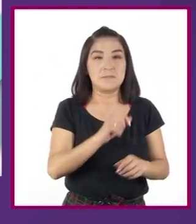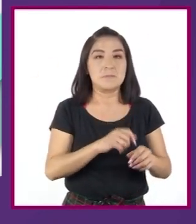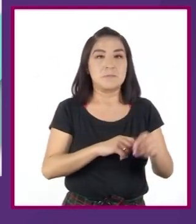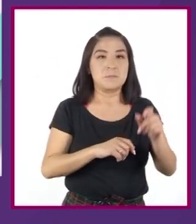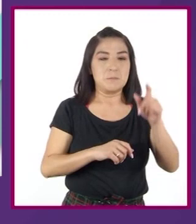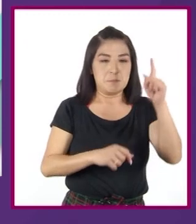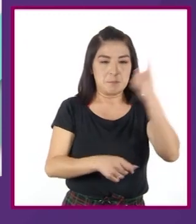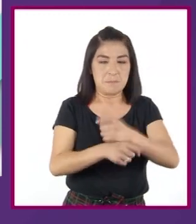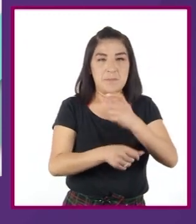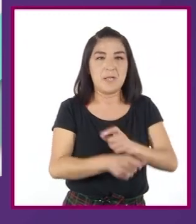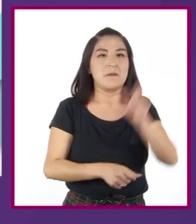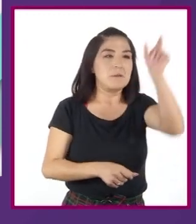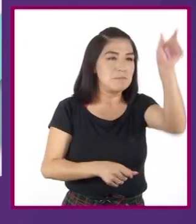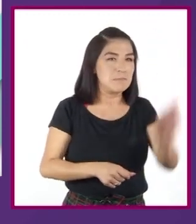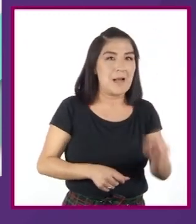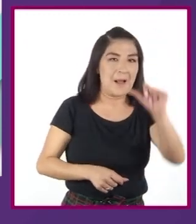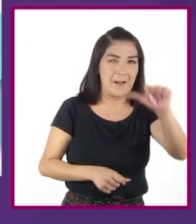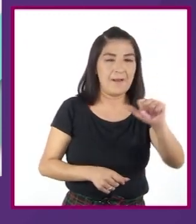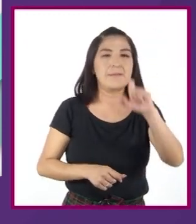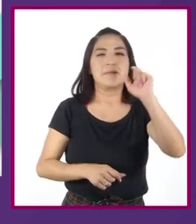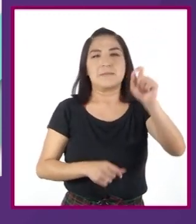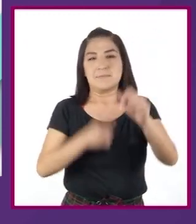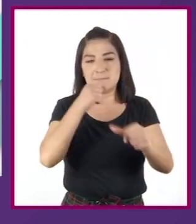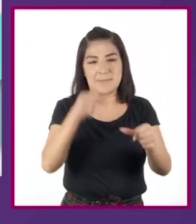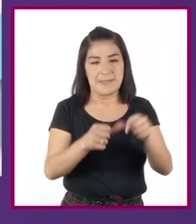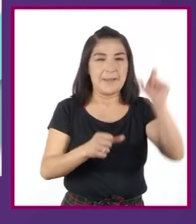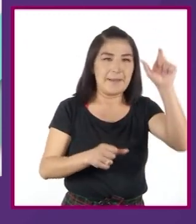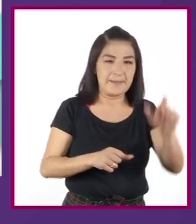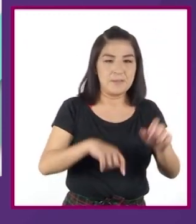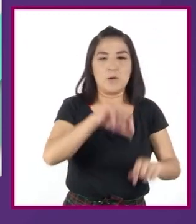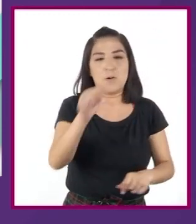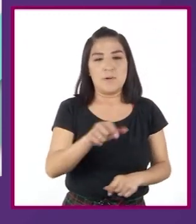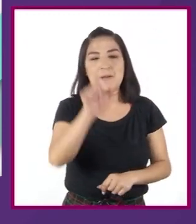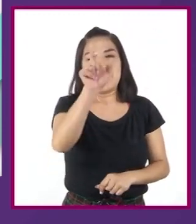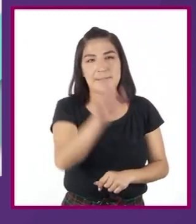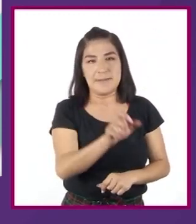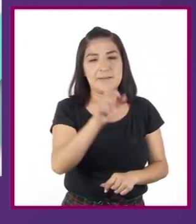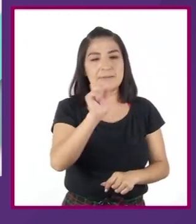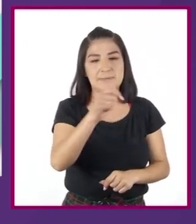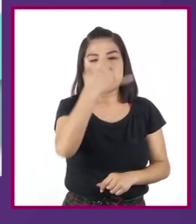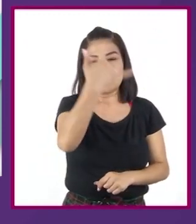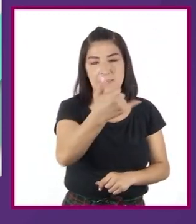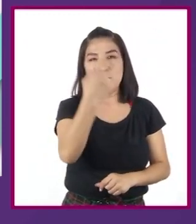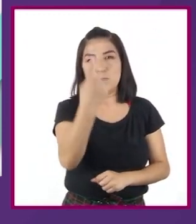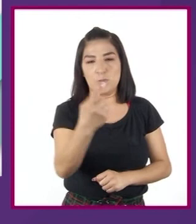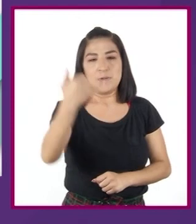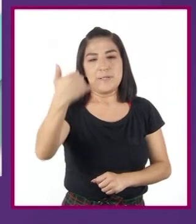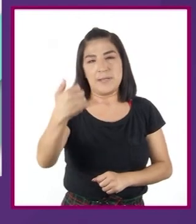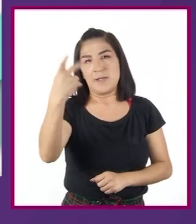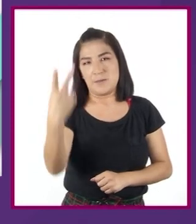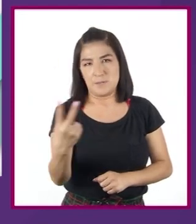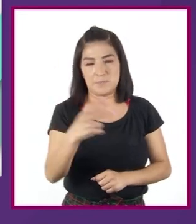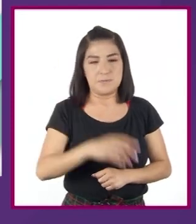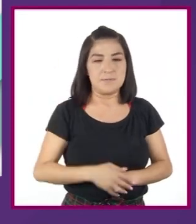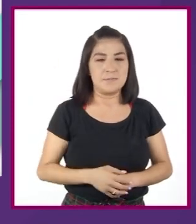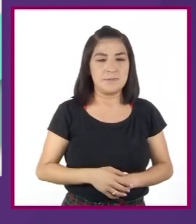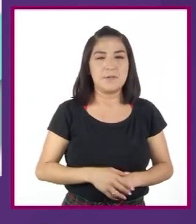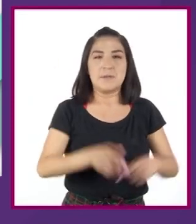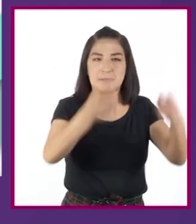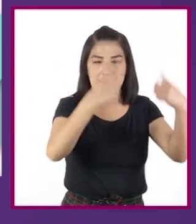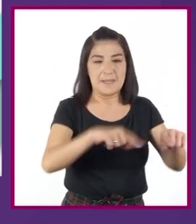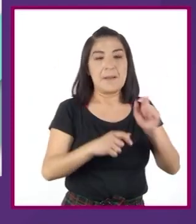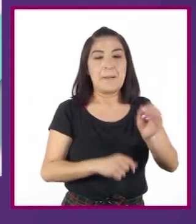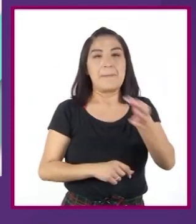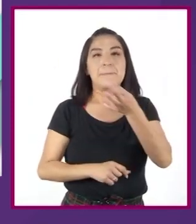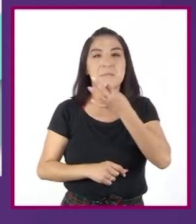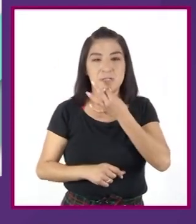escribiremos X, Y1 y Y2. En la fila siguiente, escribimos